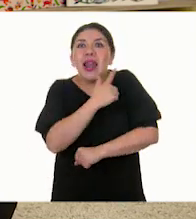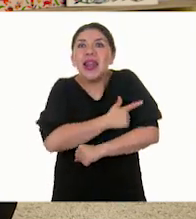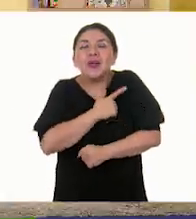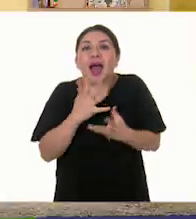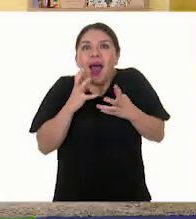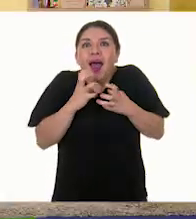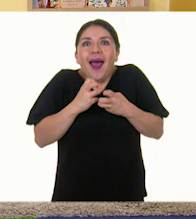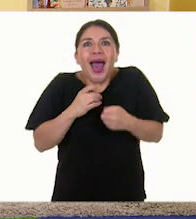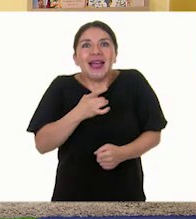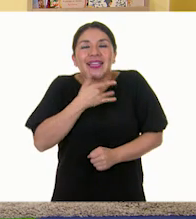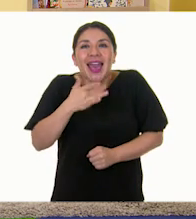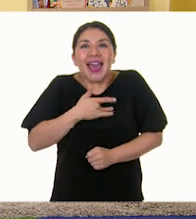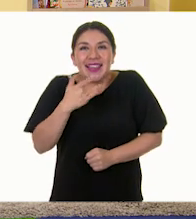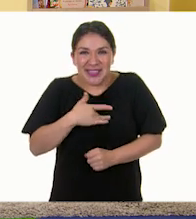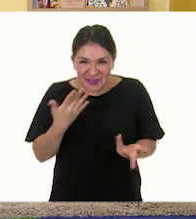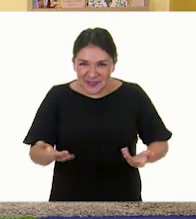favorita.